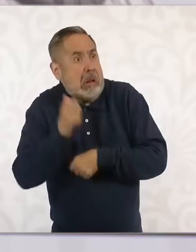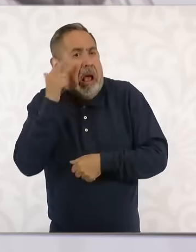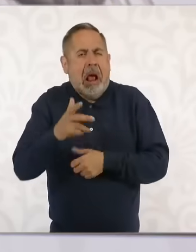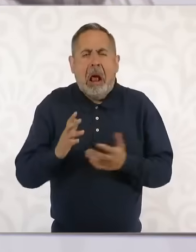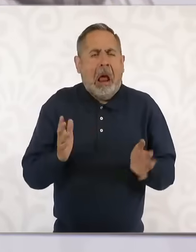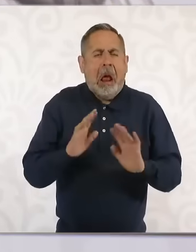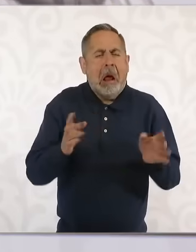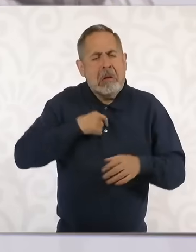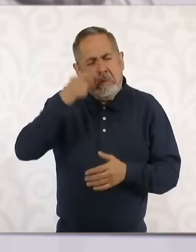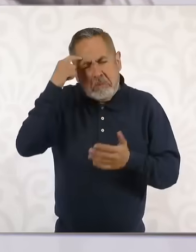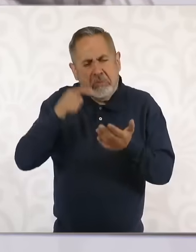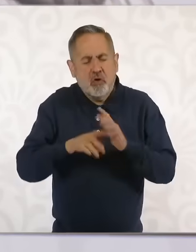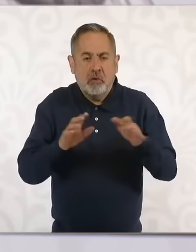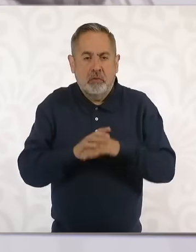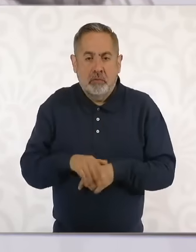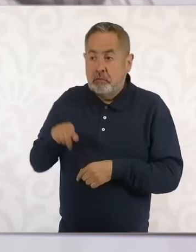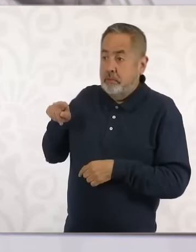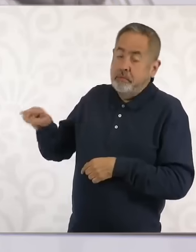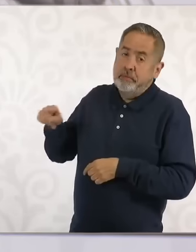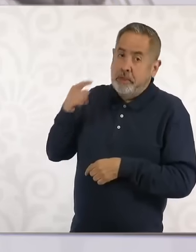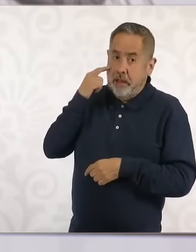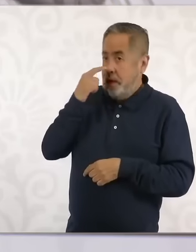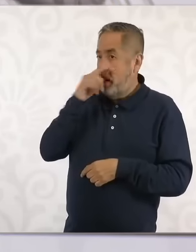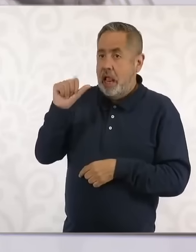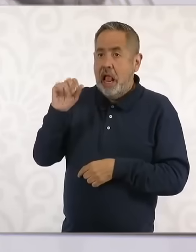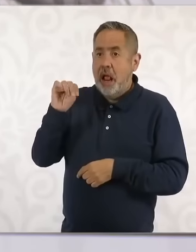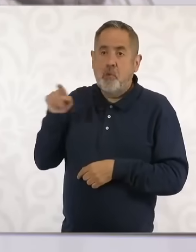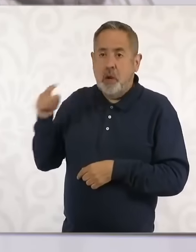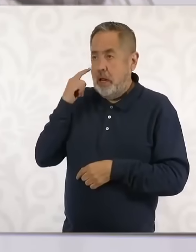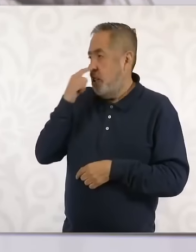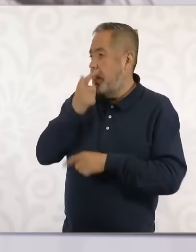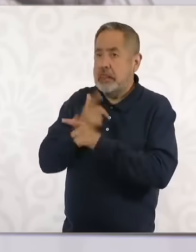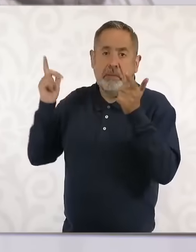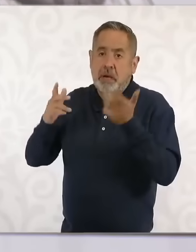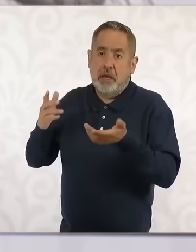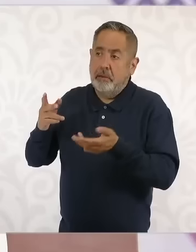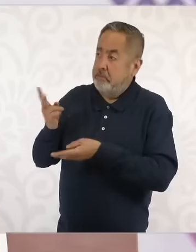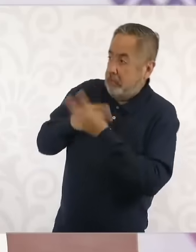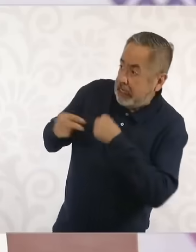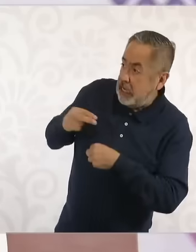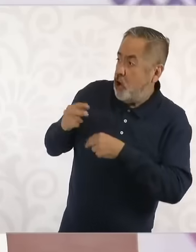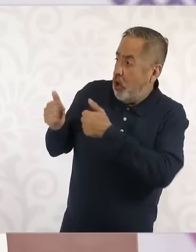así, pero él pues es libre siempre. Y nosotros,